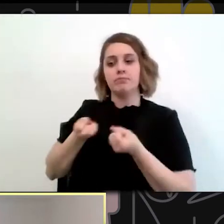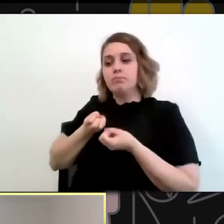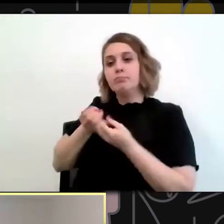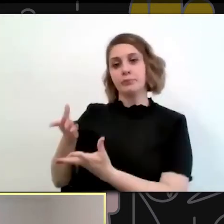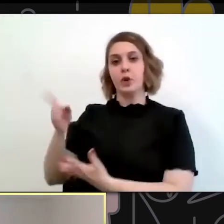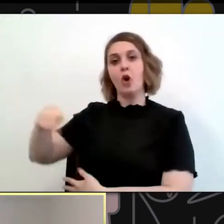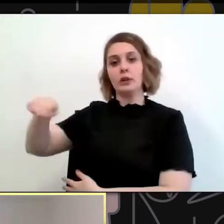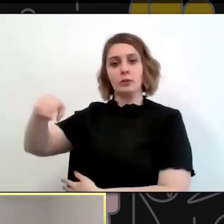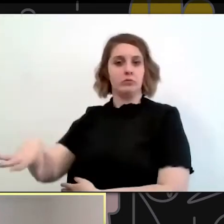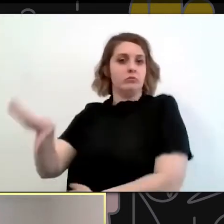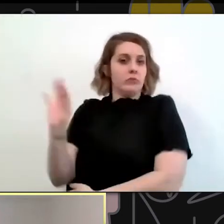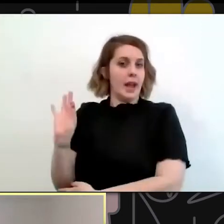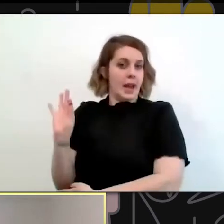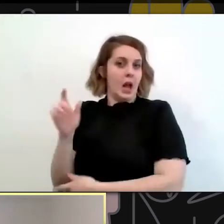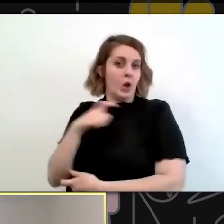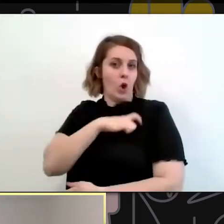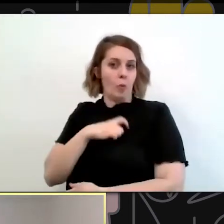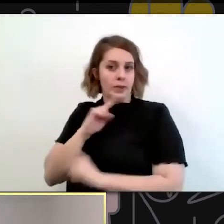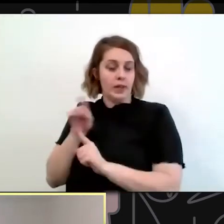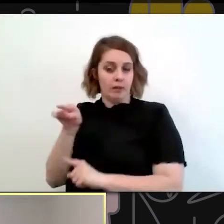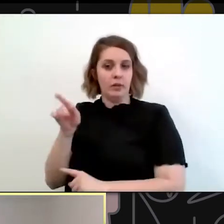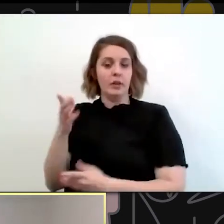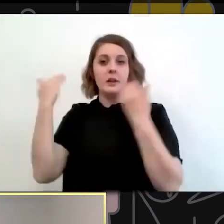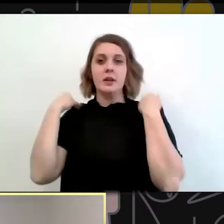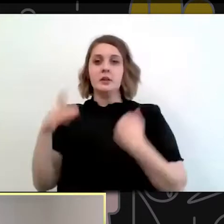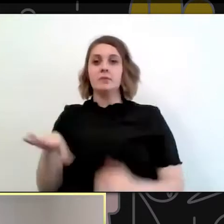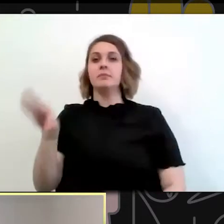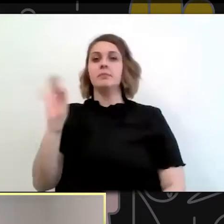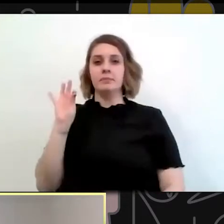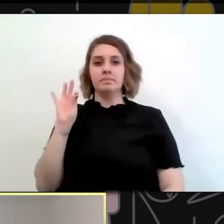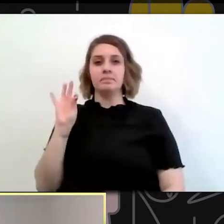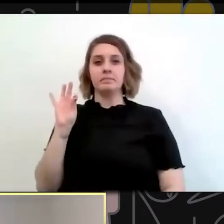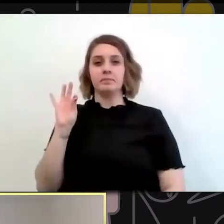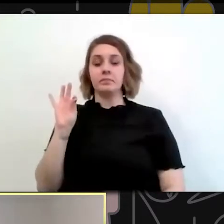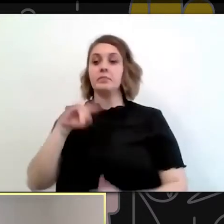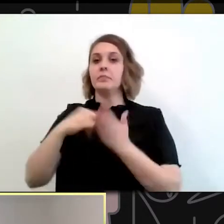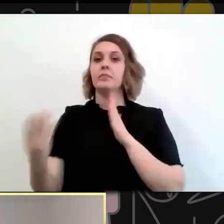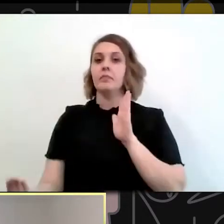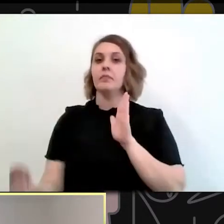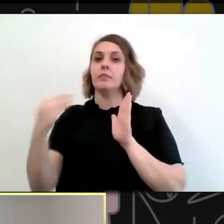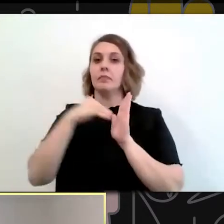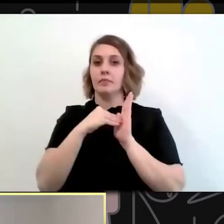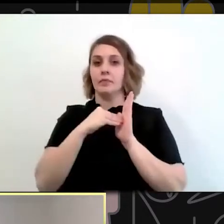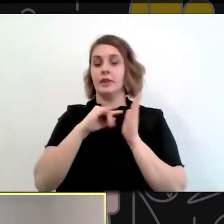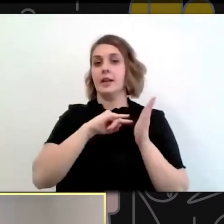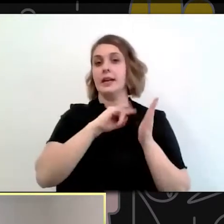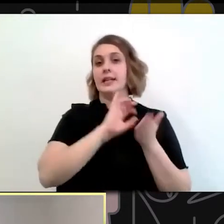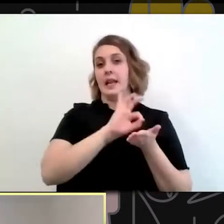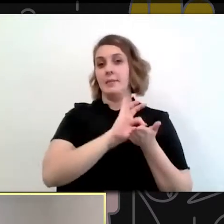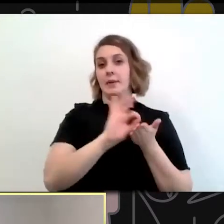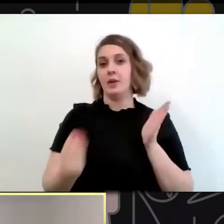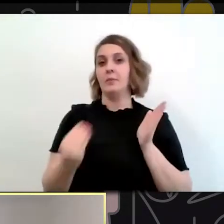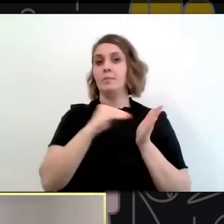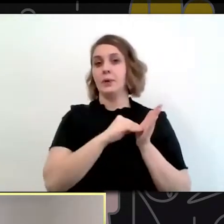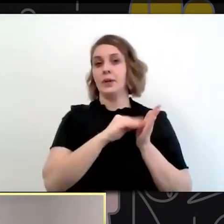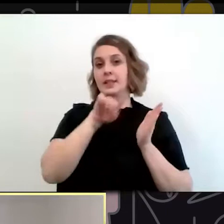tomen la decisión, un comité toma la decisión de incorporar o no las tecnologías a esta cartera de servicios de las que os